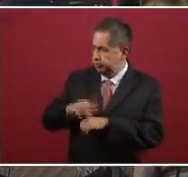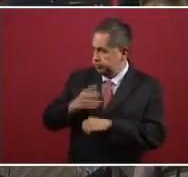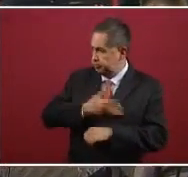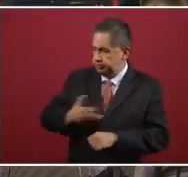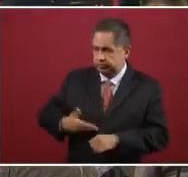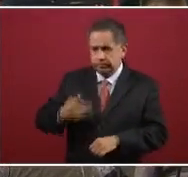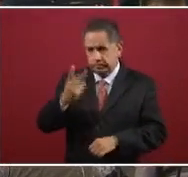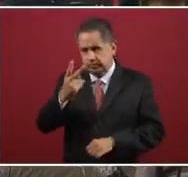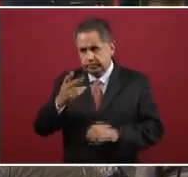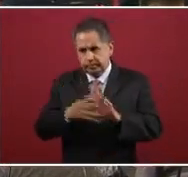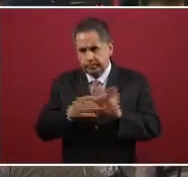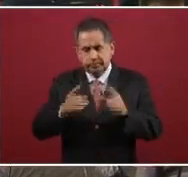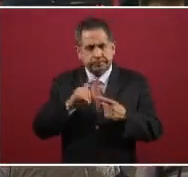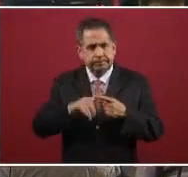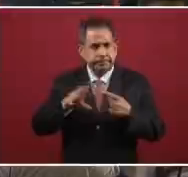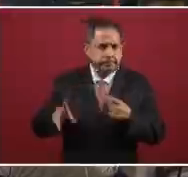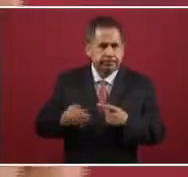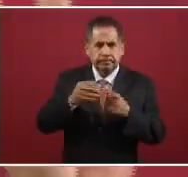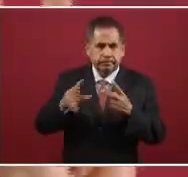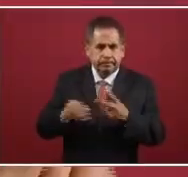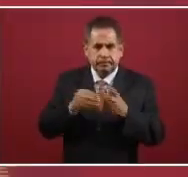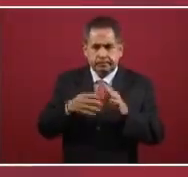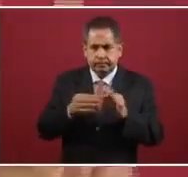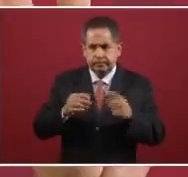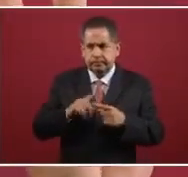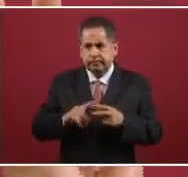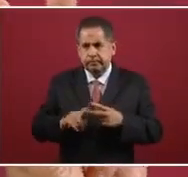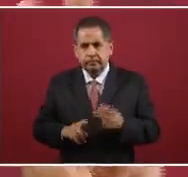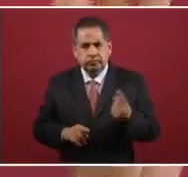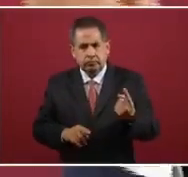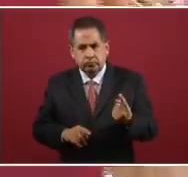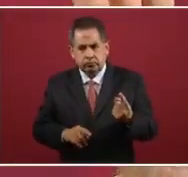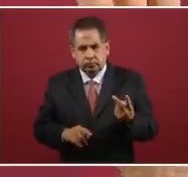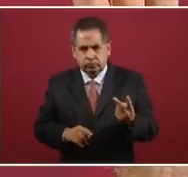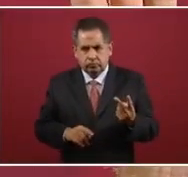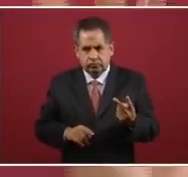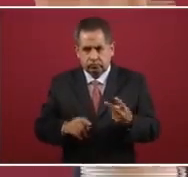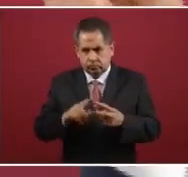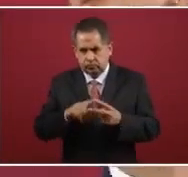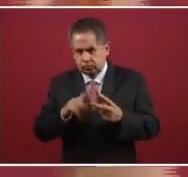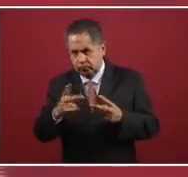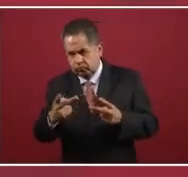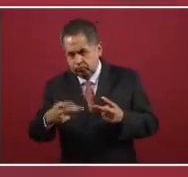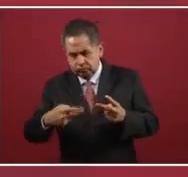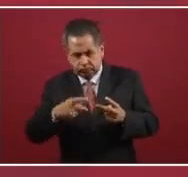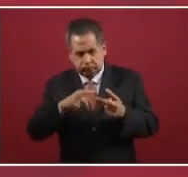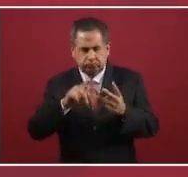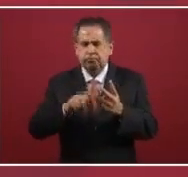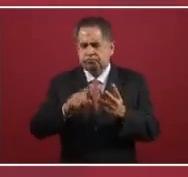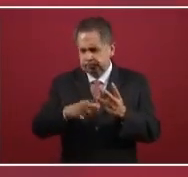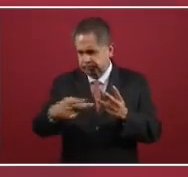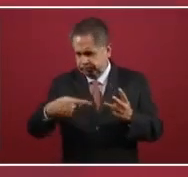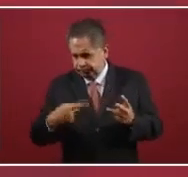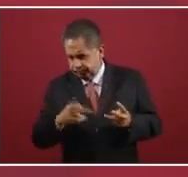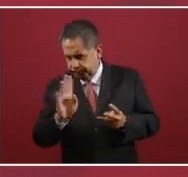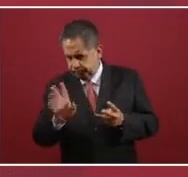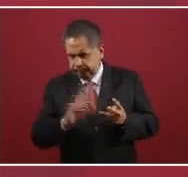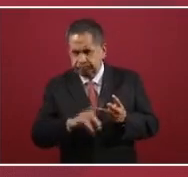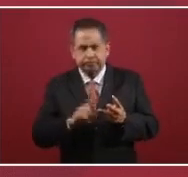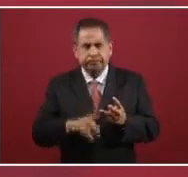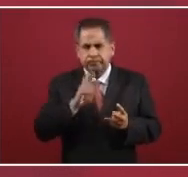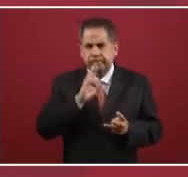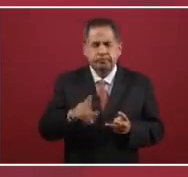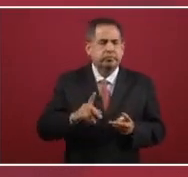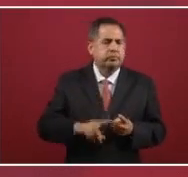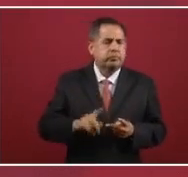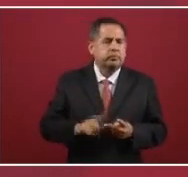referencias más adicionales a las. Decías que hiciste dos preguntas, en realidad hiciste tres, entonces me refiero a la segunda, la que